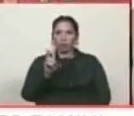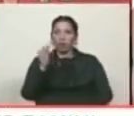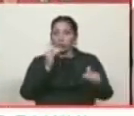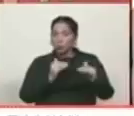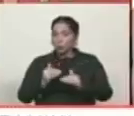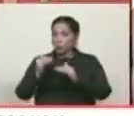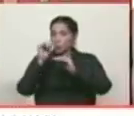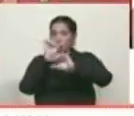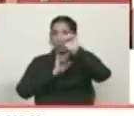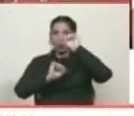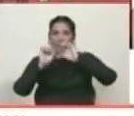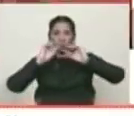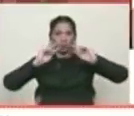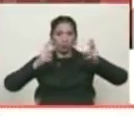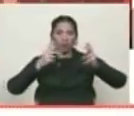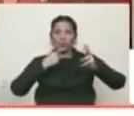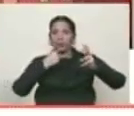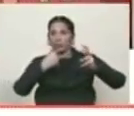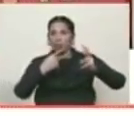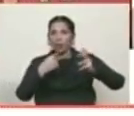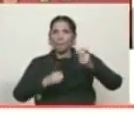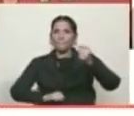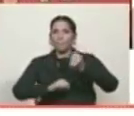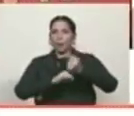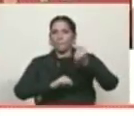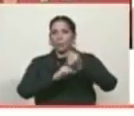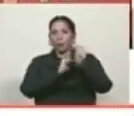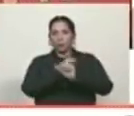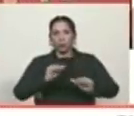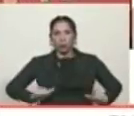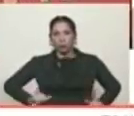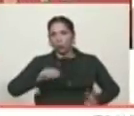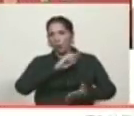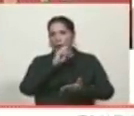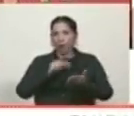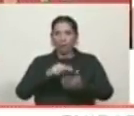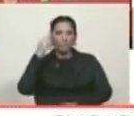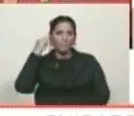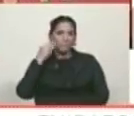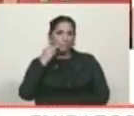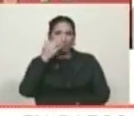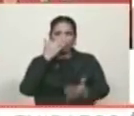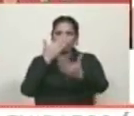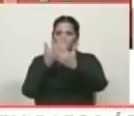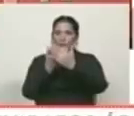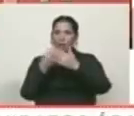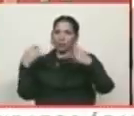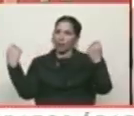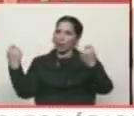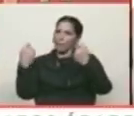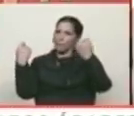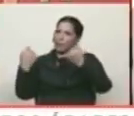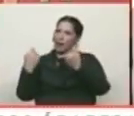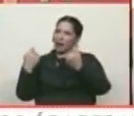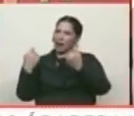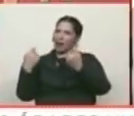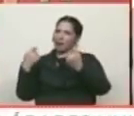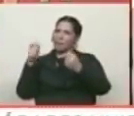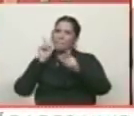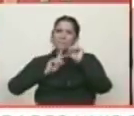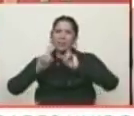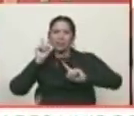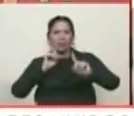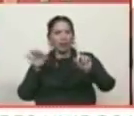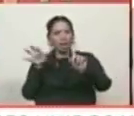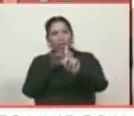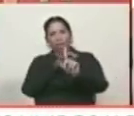ámbito de defensa han ratificado el respaldo a la Fuerza Armada Nacional Bolivariana frente a las campañas de desprestigio y a las